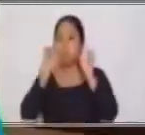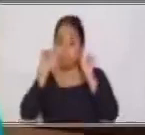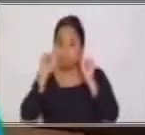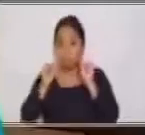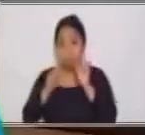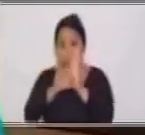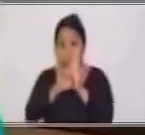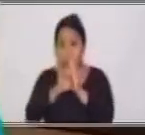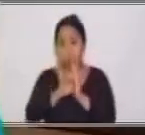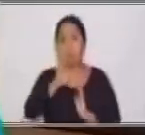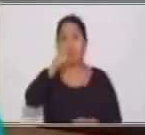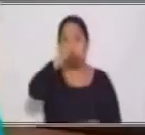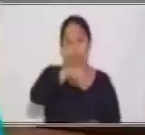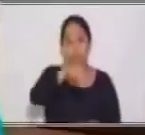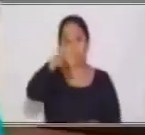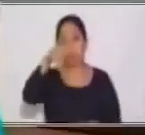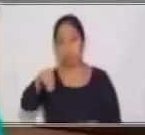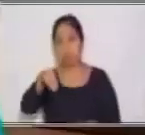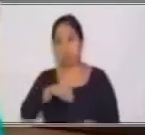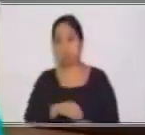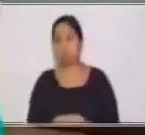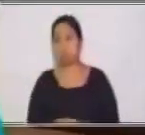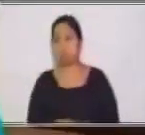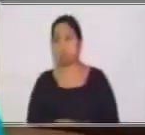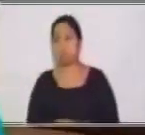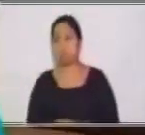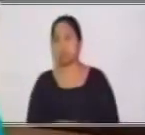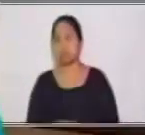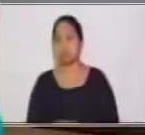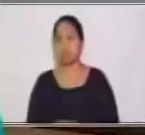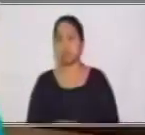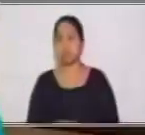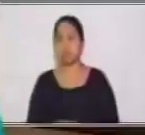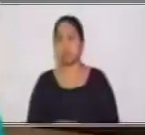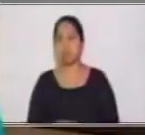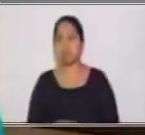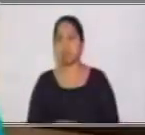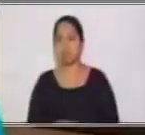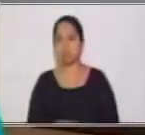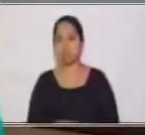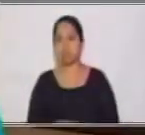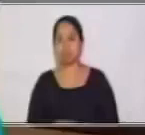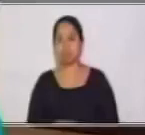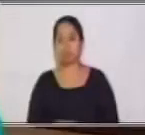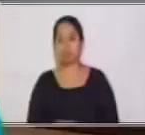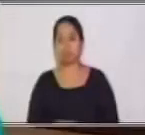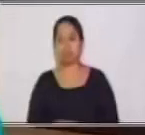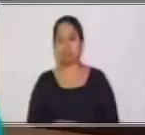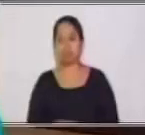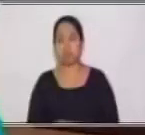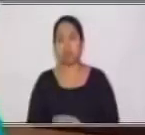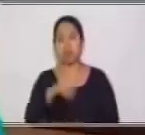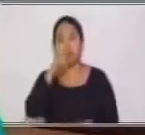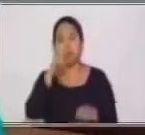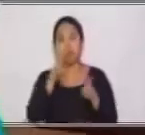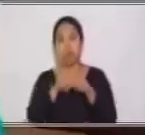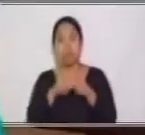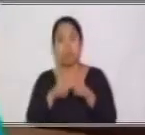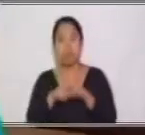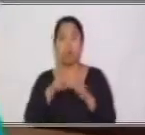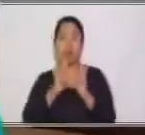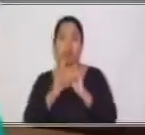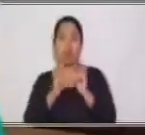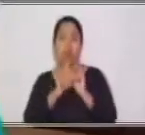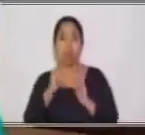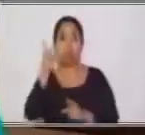mm, milímetro, ¿sí? Algo importante también es hablando de las siglas y